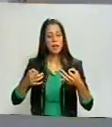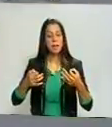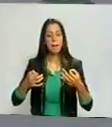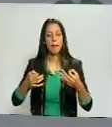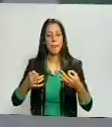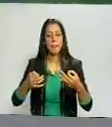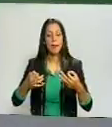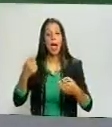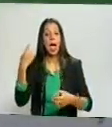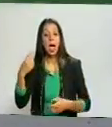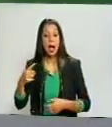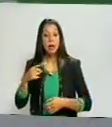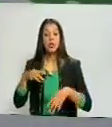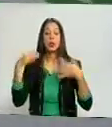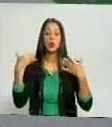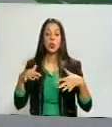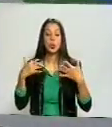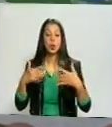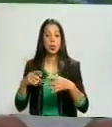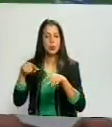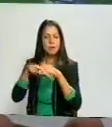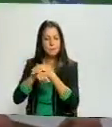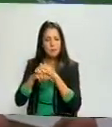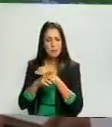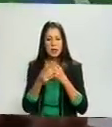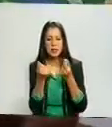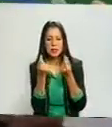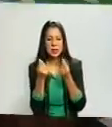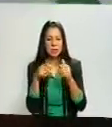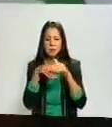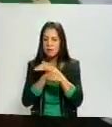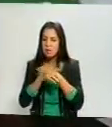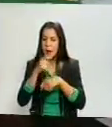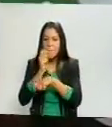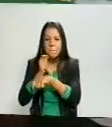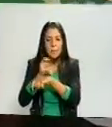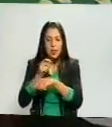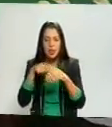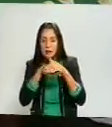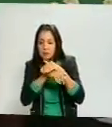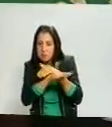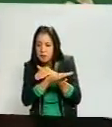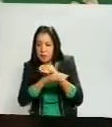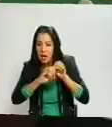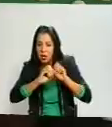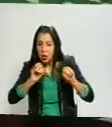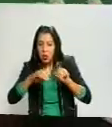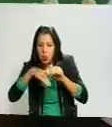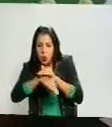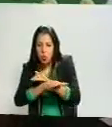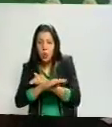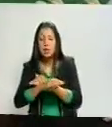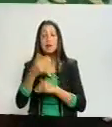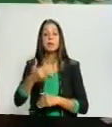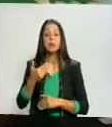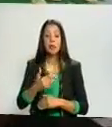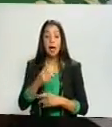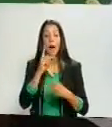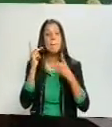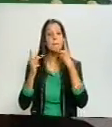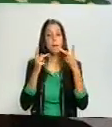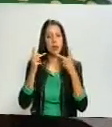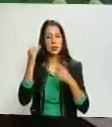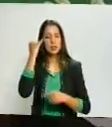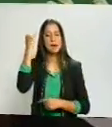Y tenemos un potencial de riquezas innumerable en ese arco minero Orinoco. Y es parte de la política